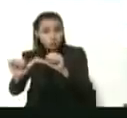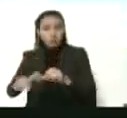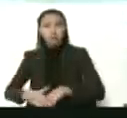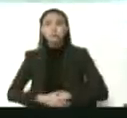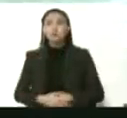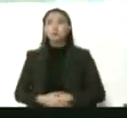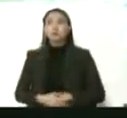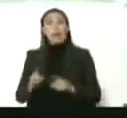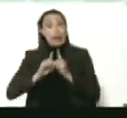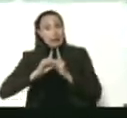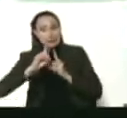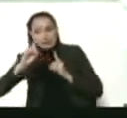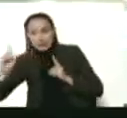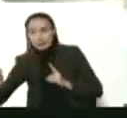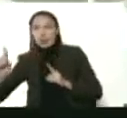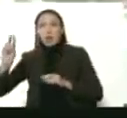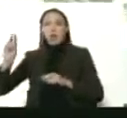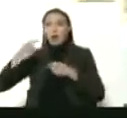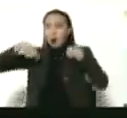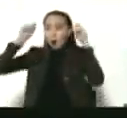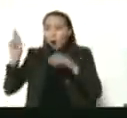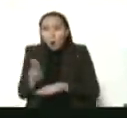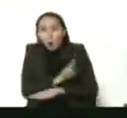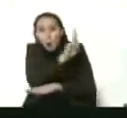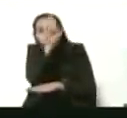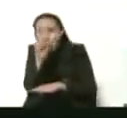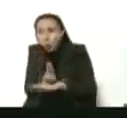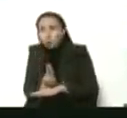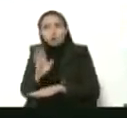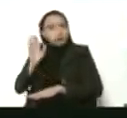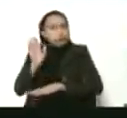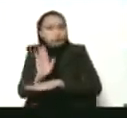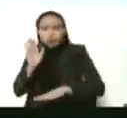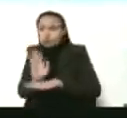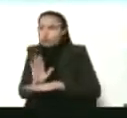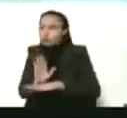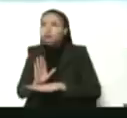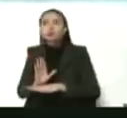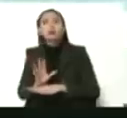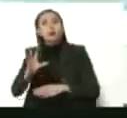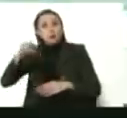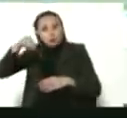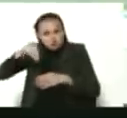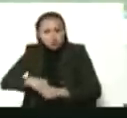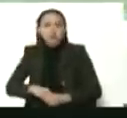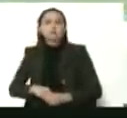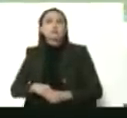el distanciamiento, el tapaboca, las medidas de cuidado, las cuarentenas,